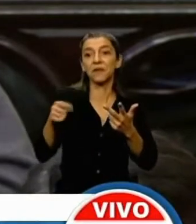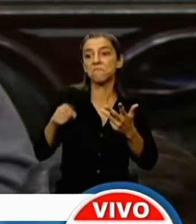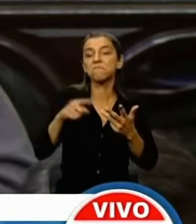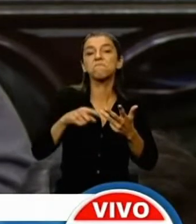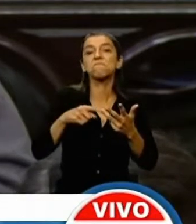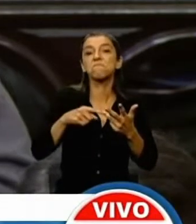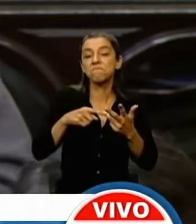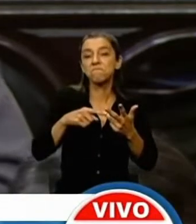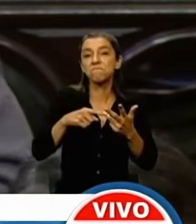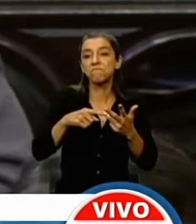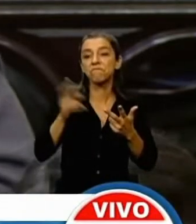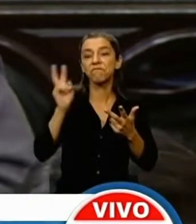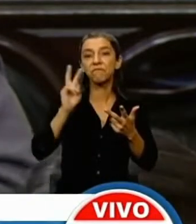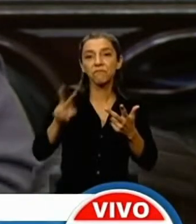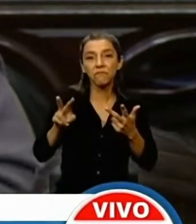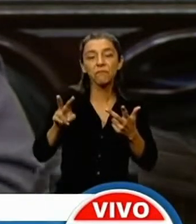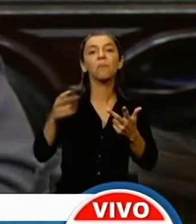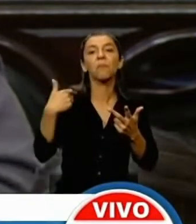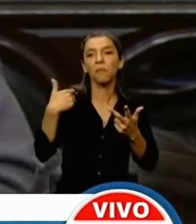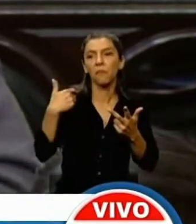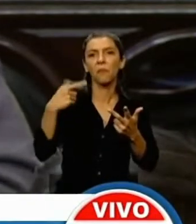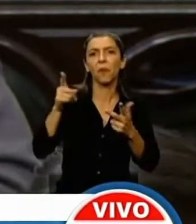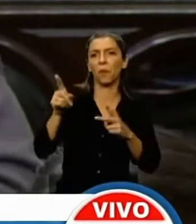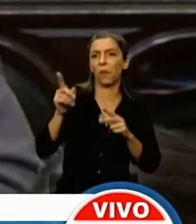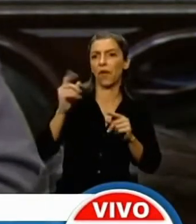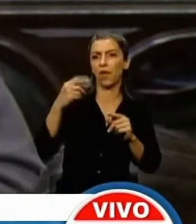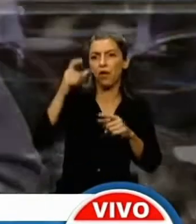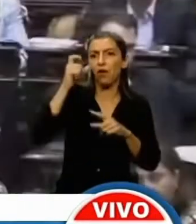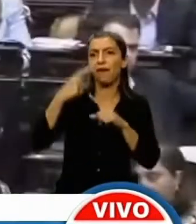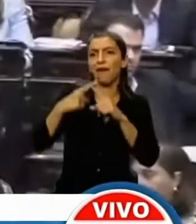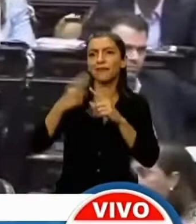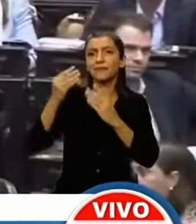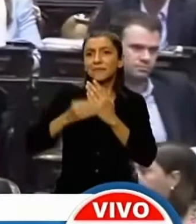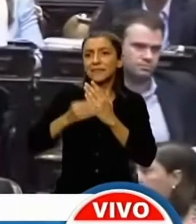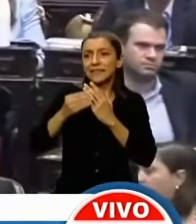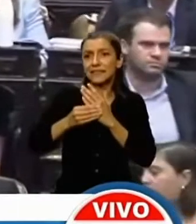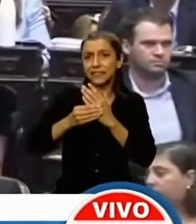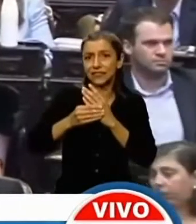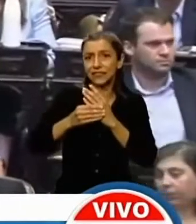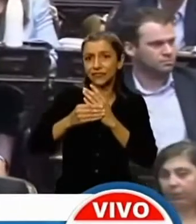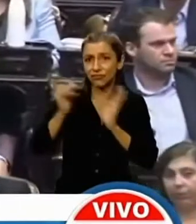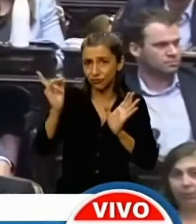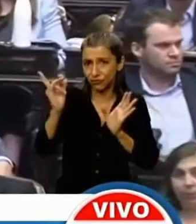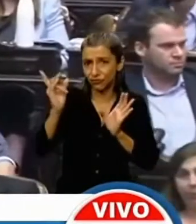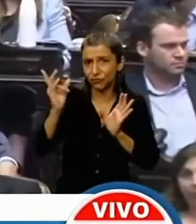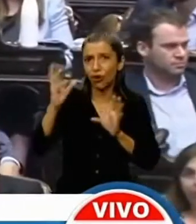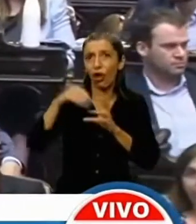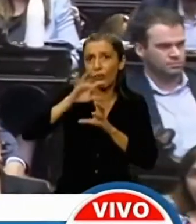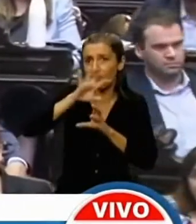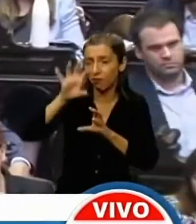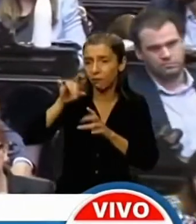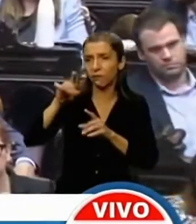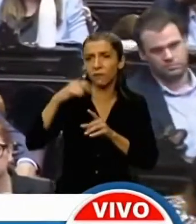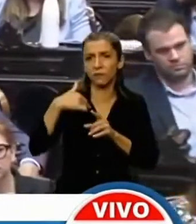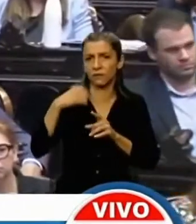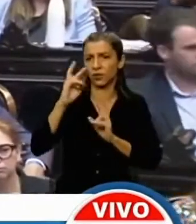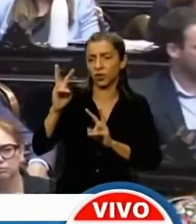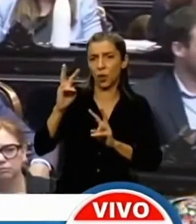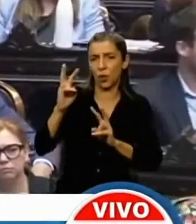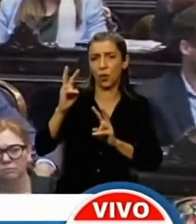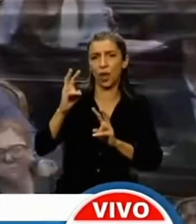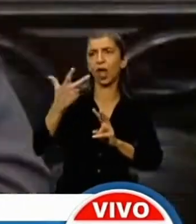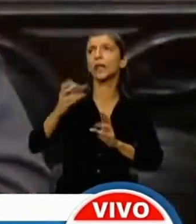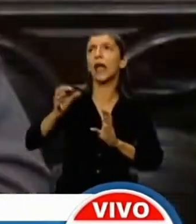que me llama poderosamente la atención el comportamiento que está teniendo, un ex ministro del Interior también, y no de tres gobiernos